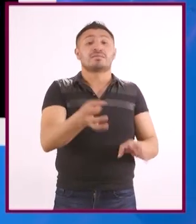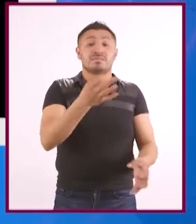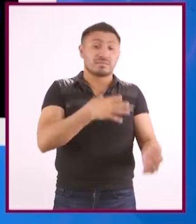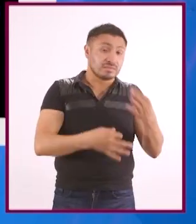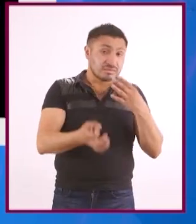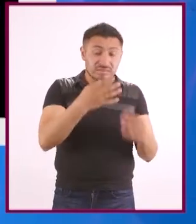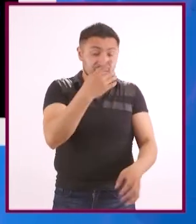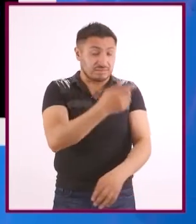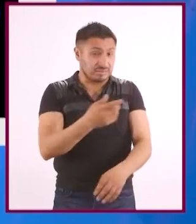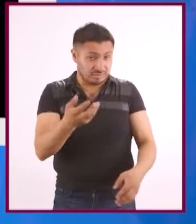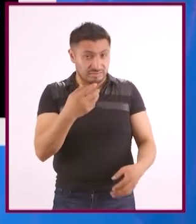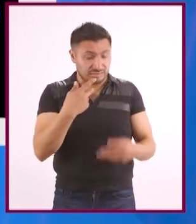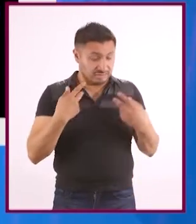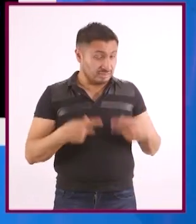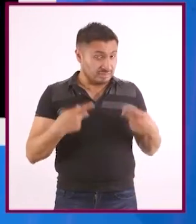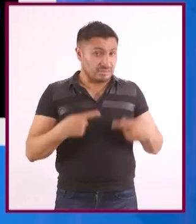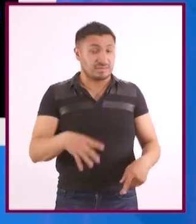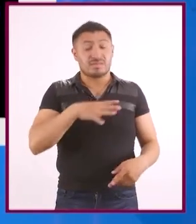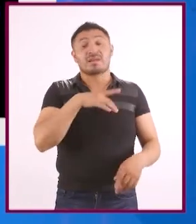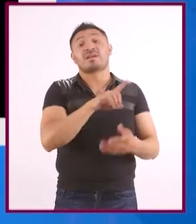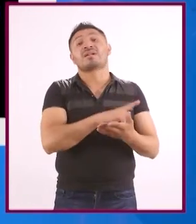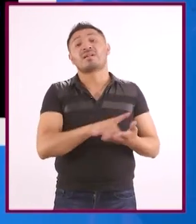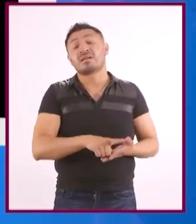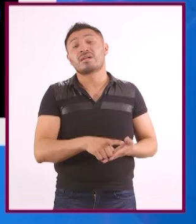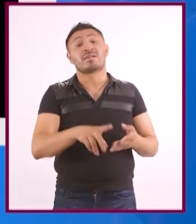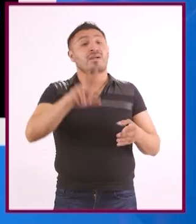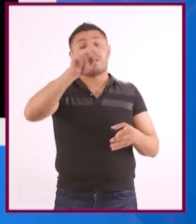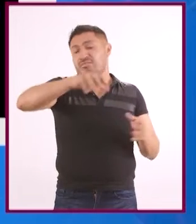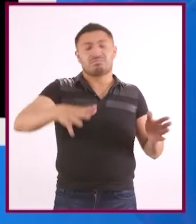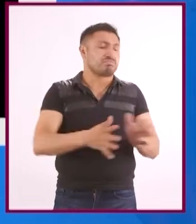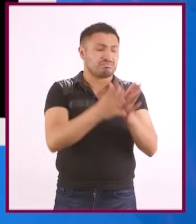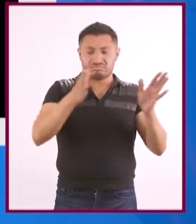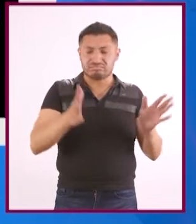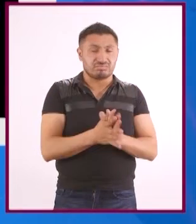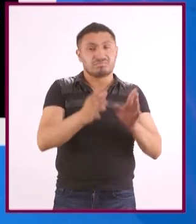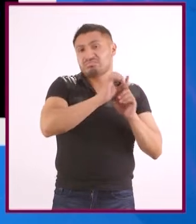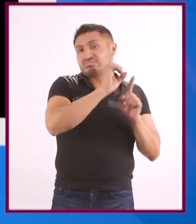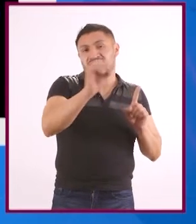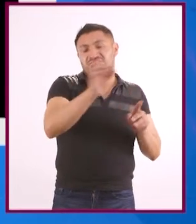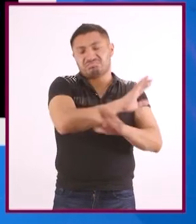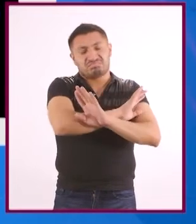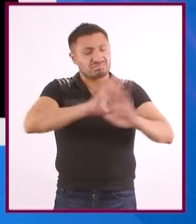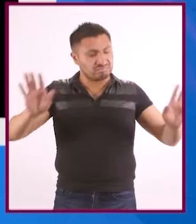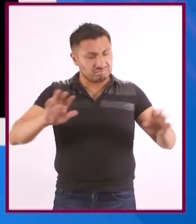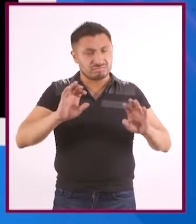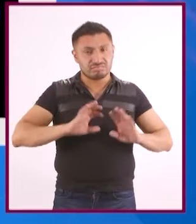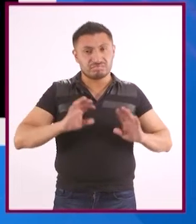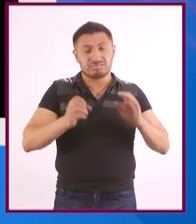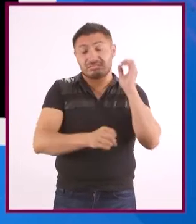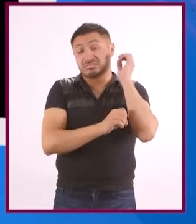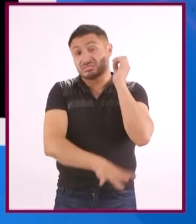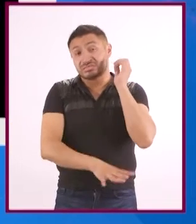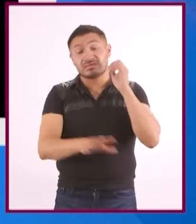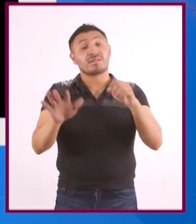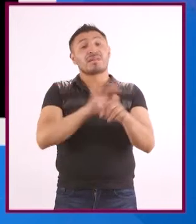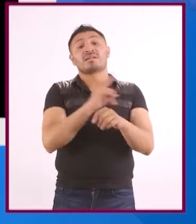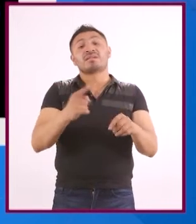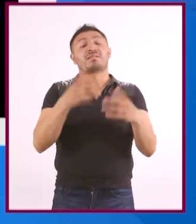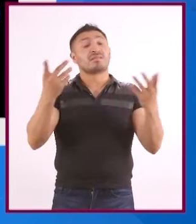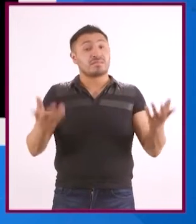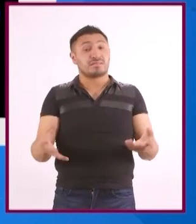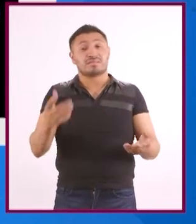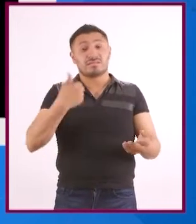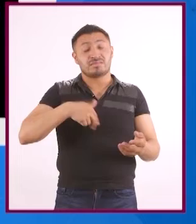los médicos tienen un derecho a no participar en un procedimiento de aborto, porque